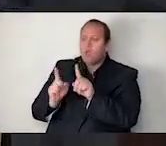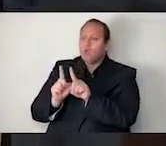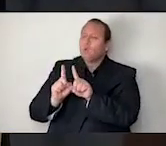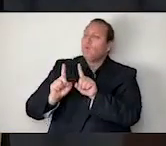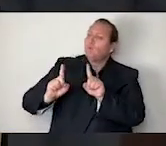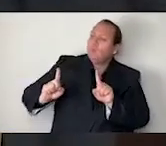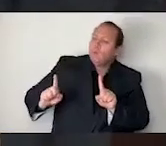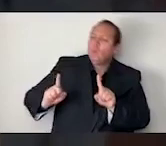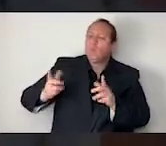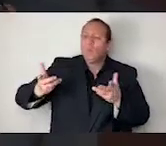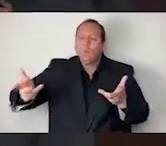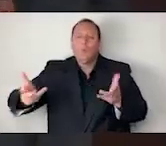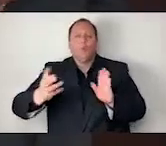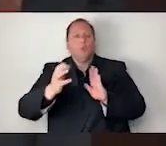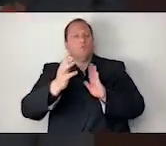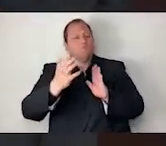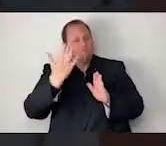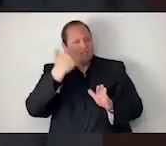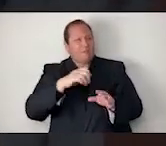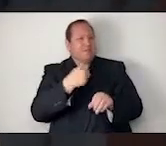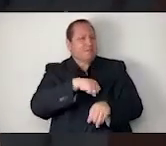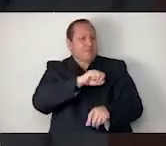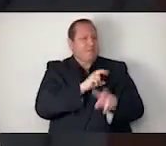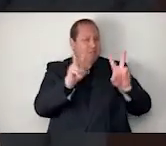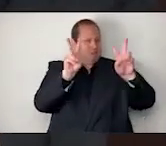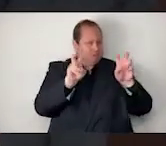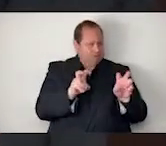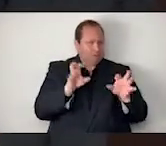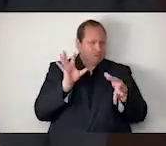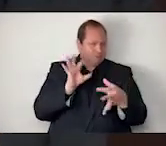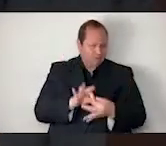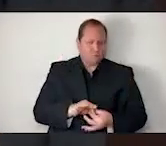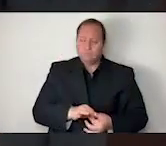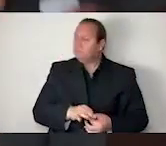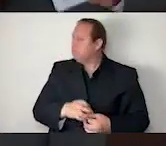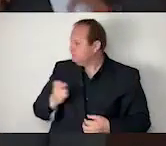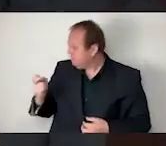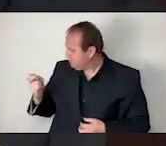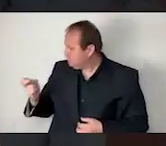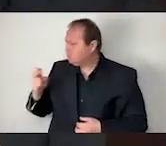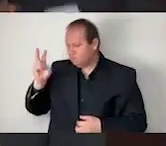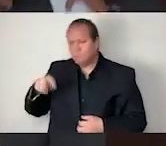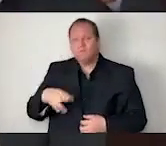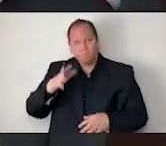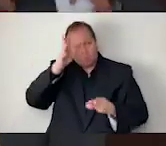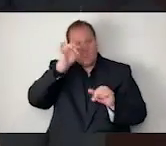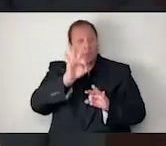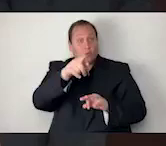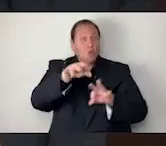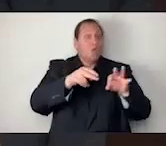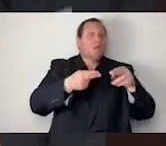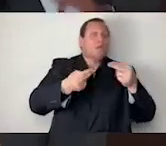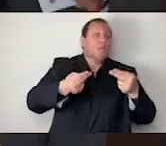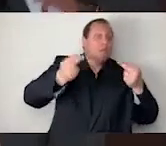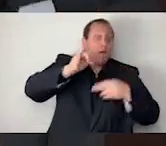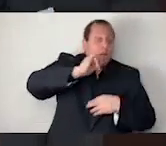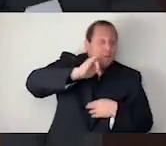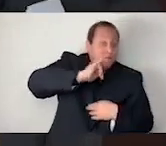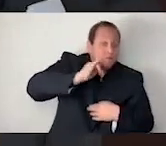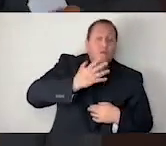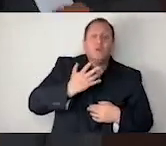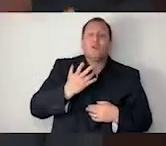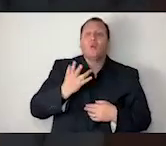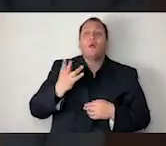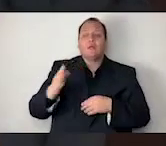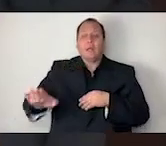el gobernador coincide plenamente con usted y si usted es un empleador con actividad esencial y no toma las debidas precauciones de